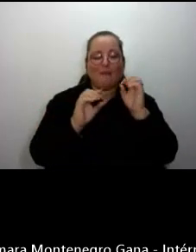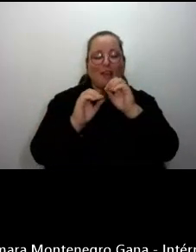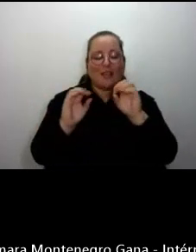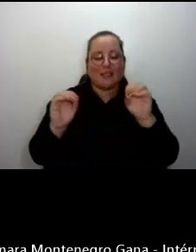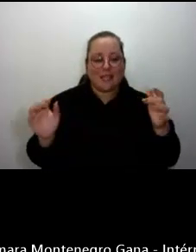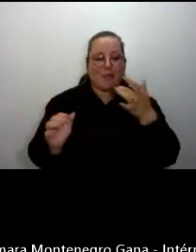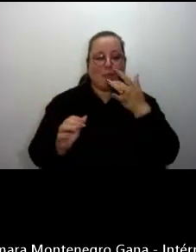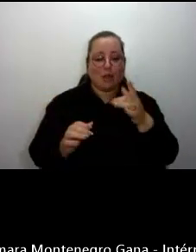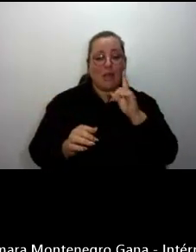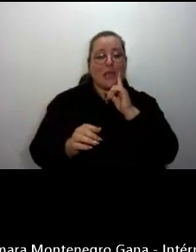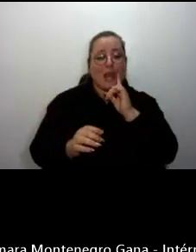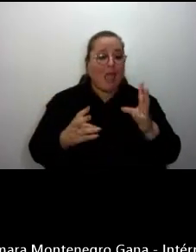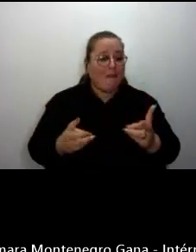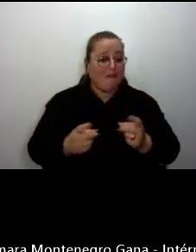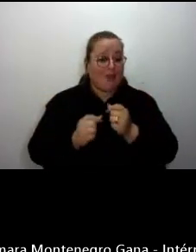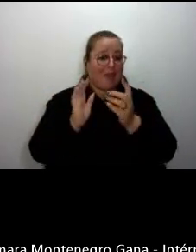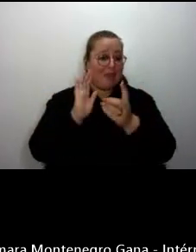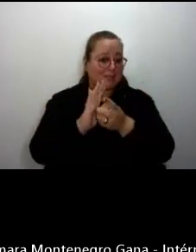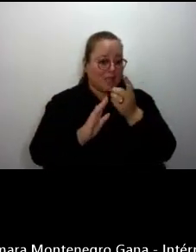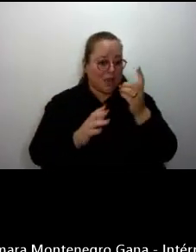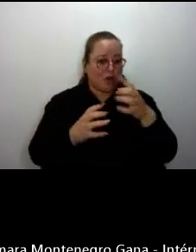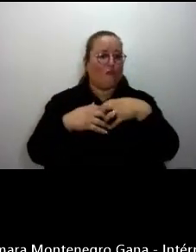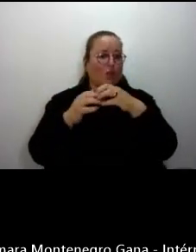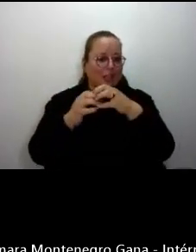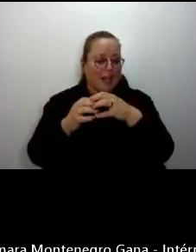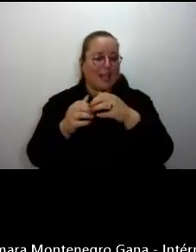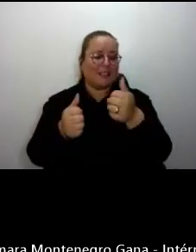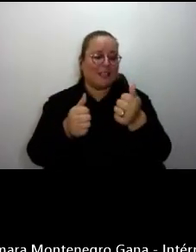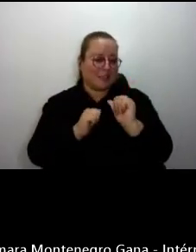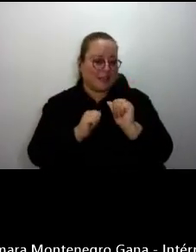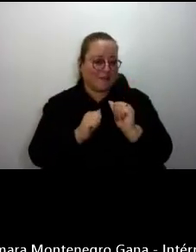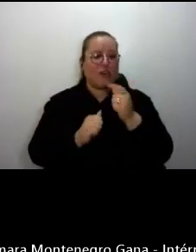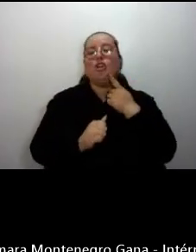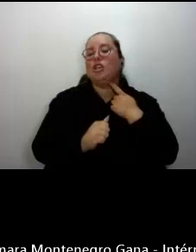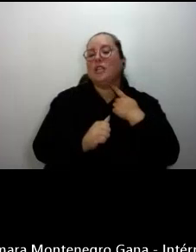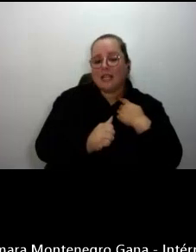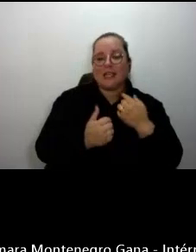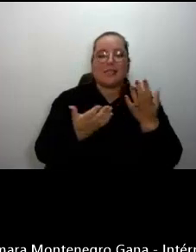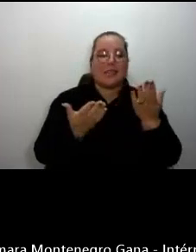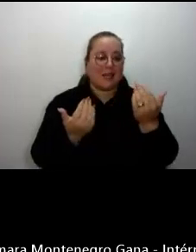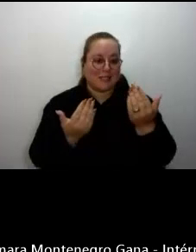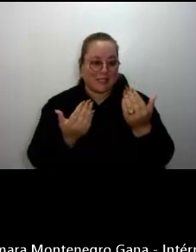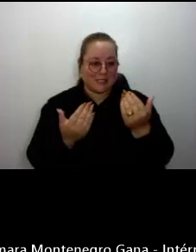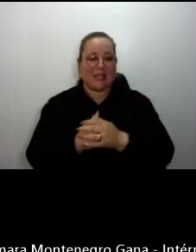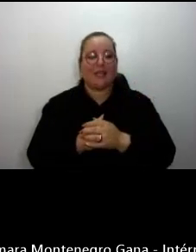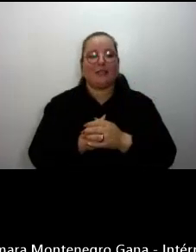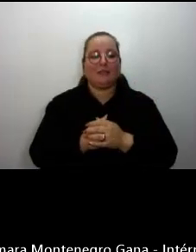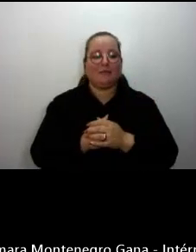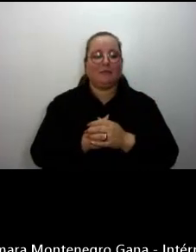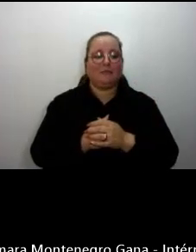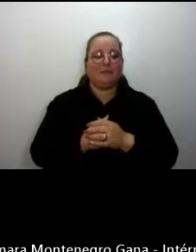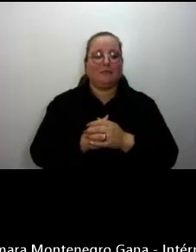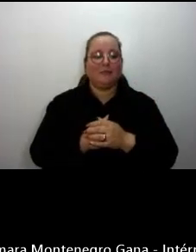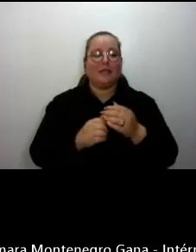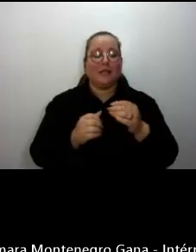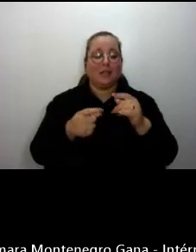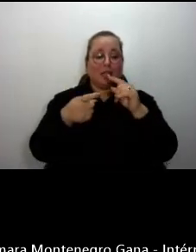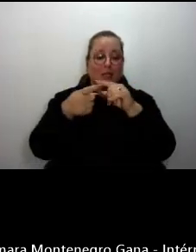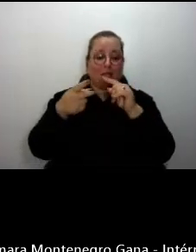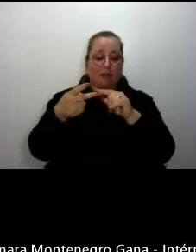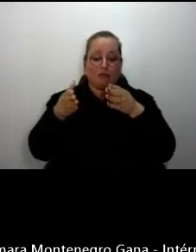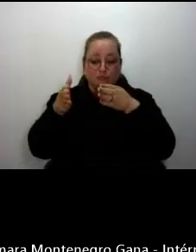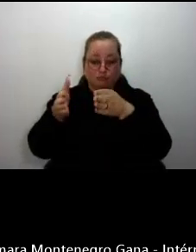en desarrollo, considerando las fortalezas, ¿verdad?, los desafíos, los intereses y sus necesidades. Se estructura en dos